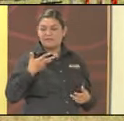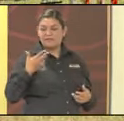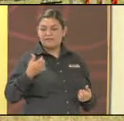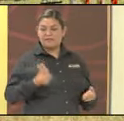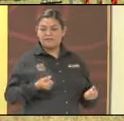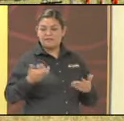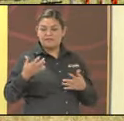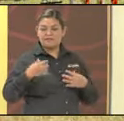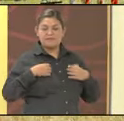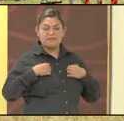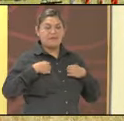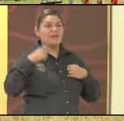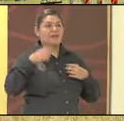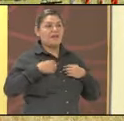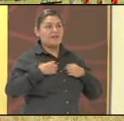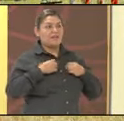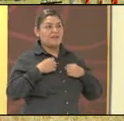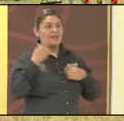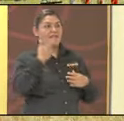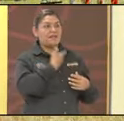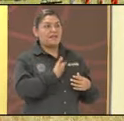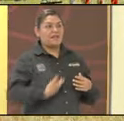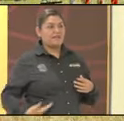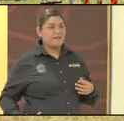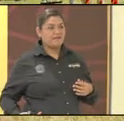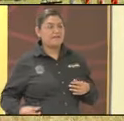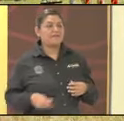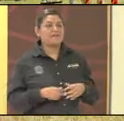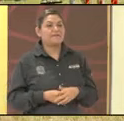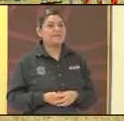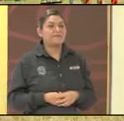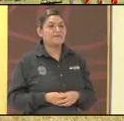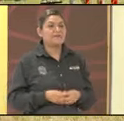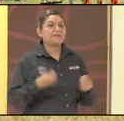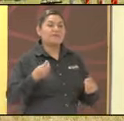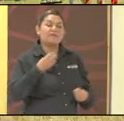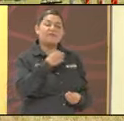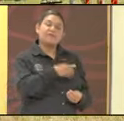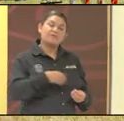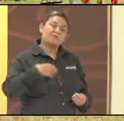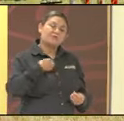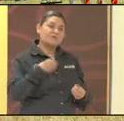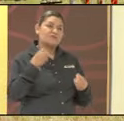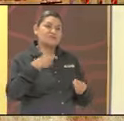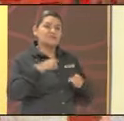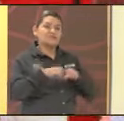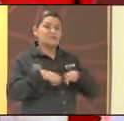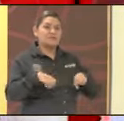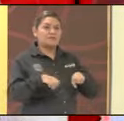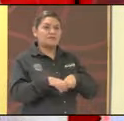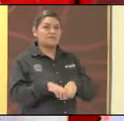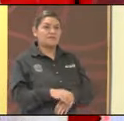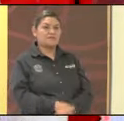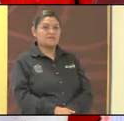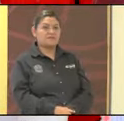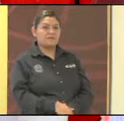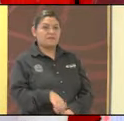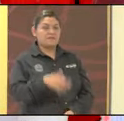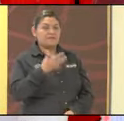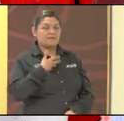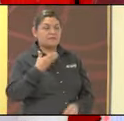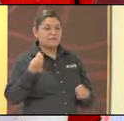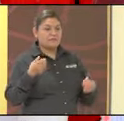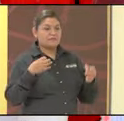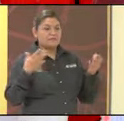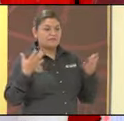una camiseta de esas al señor presidente de la República. Y muy contento con estos equipos. Ahí ya tenemos muchas